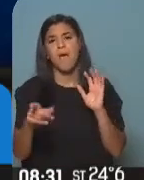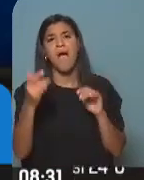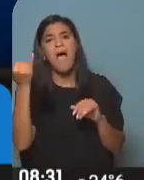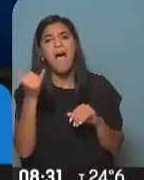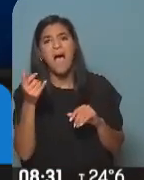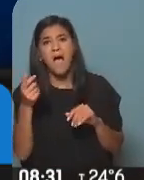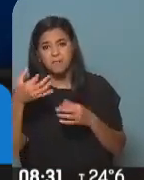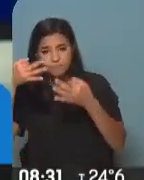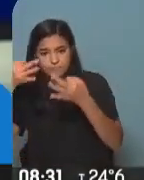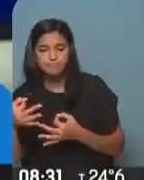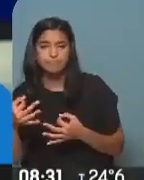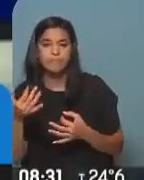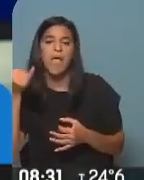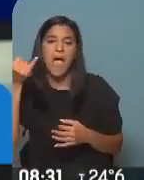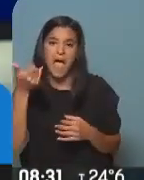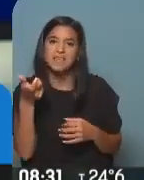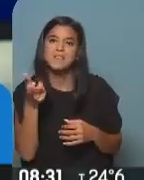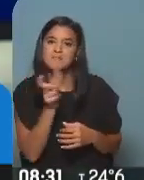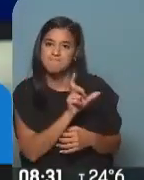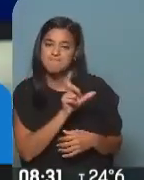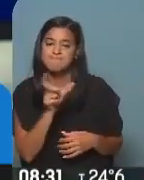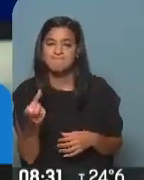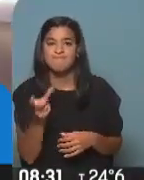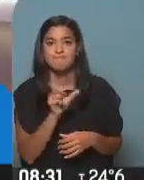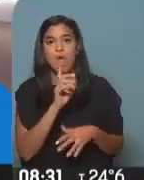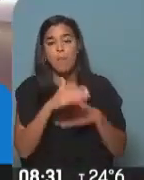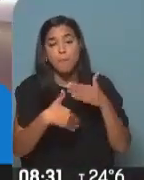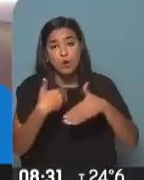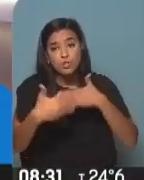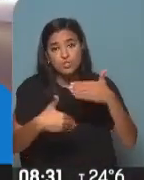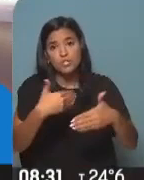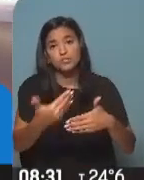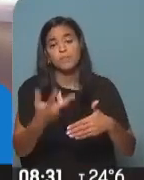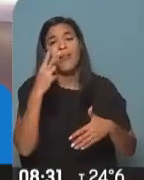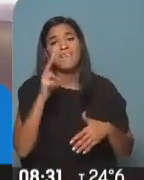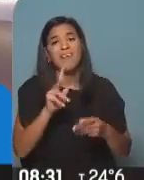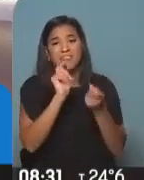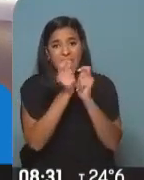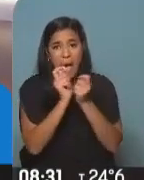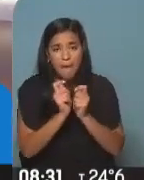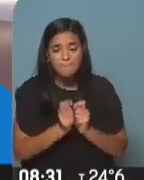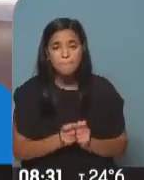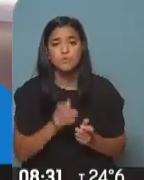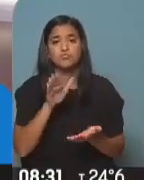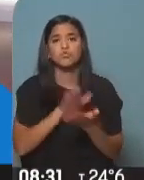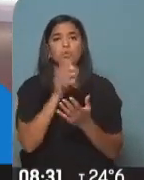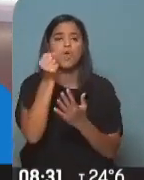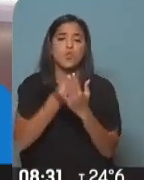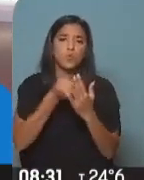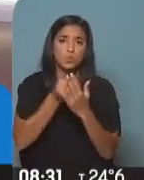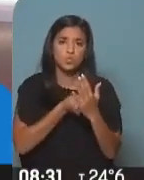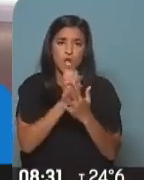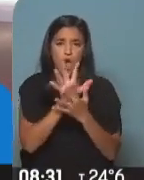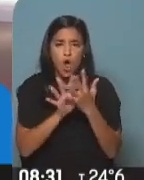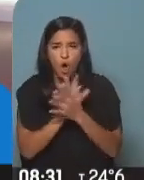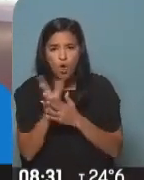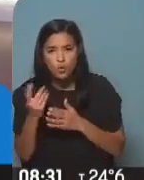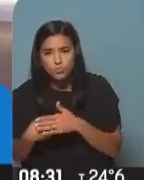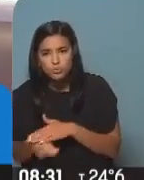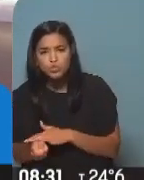muy grande en la Argentina, ¿sí? Y los procesos para ver los cambios en materia de lucha contra la corrupción